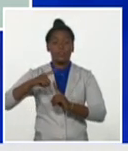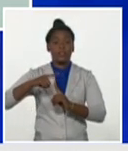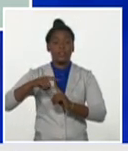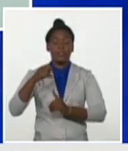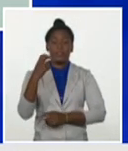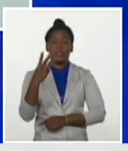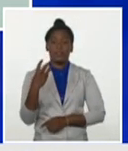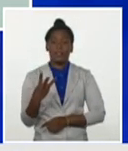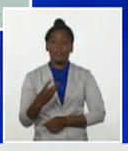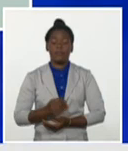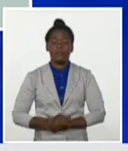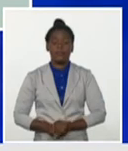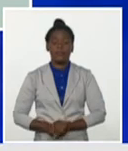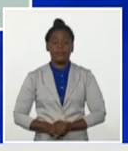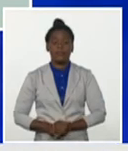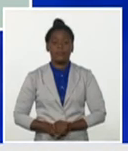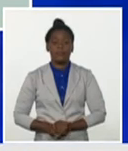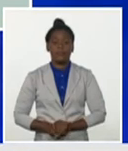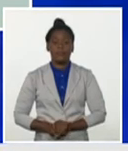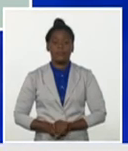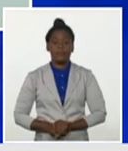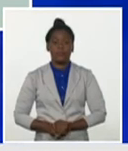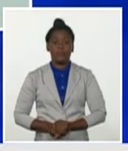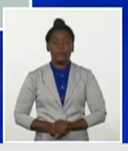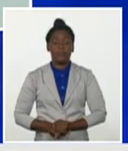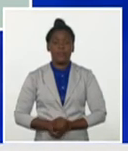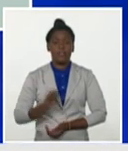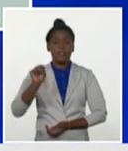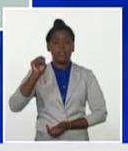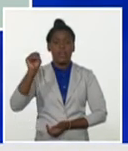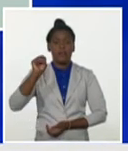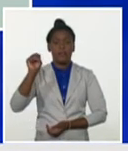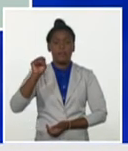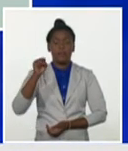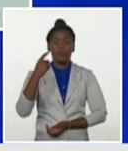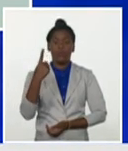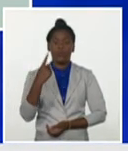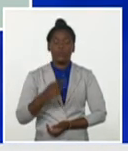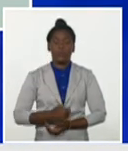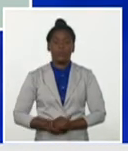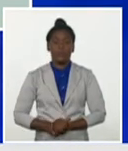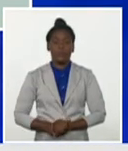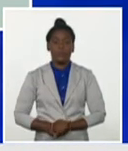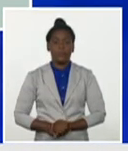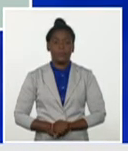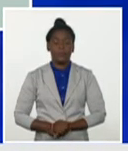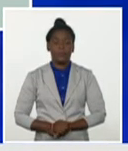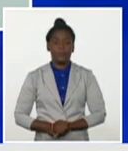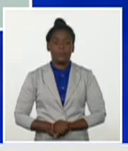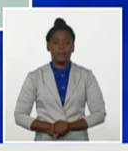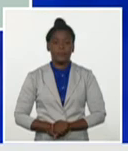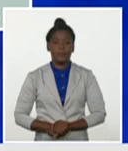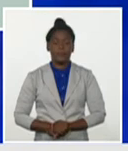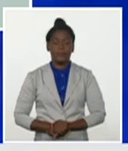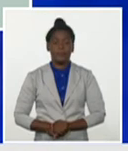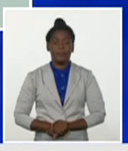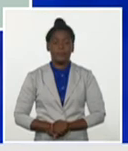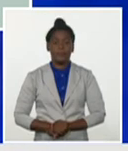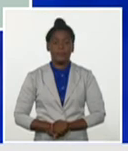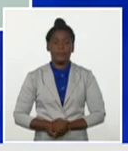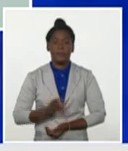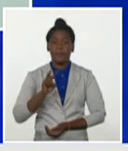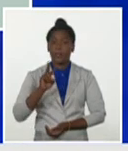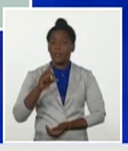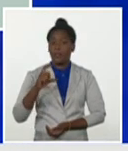uno. Y La Sierpe, un caso autóctono ayer. Villa Clara, con 3 casos más